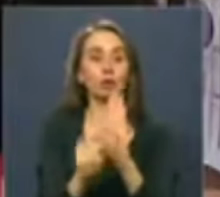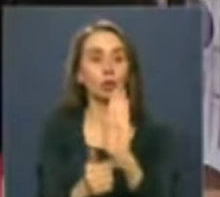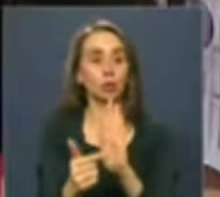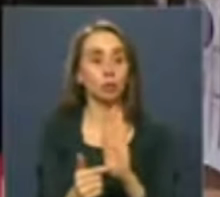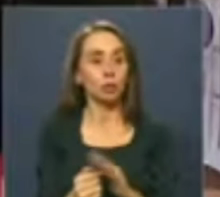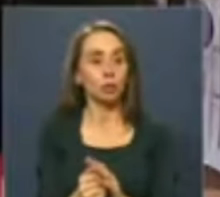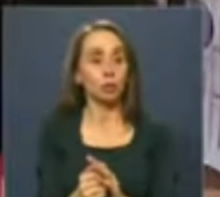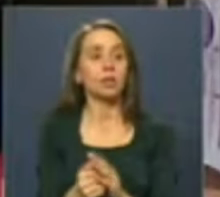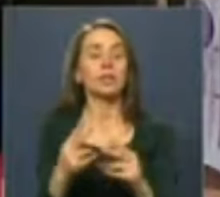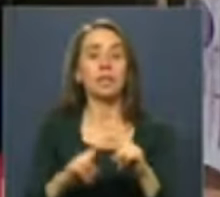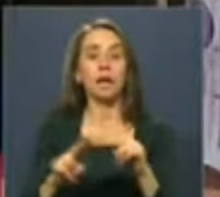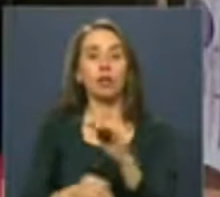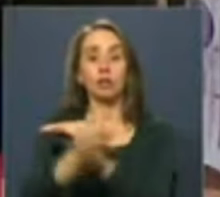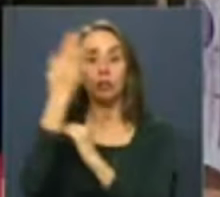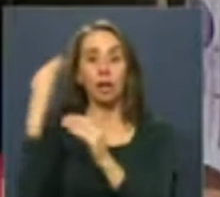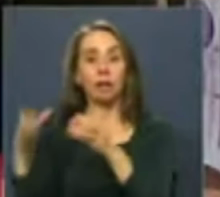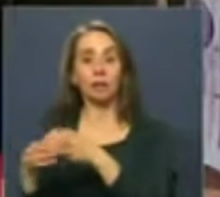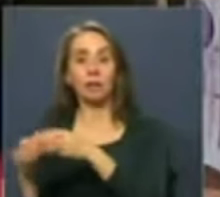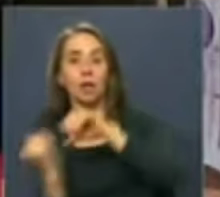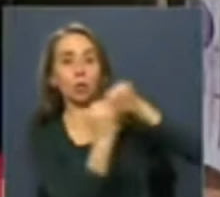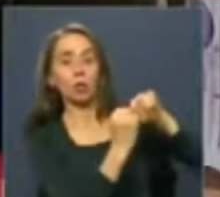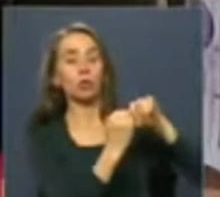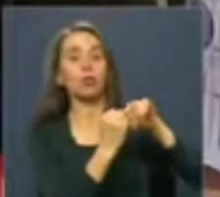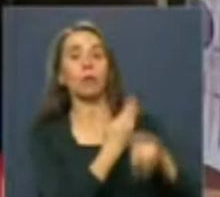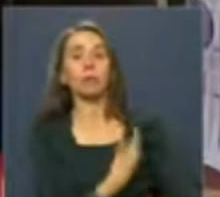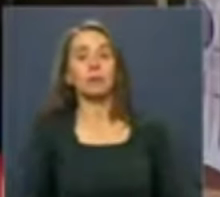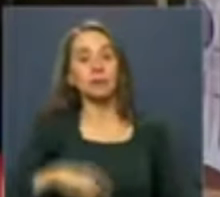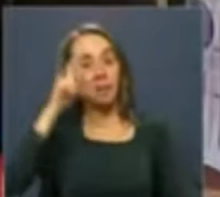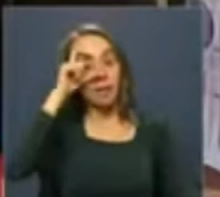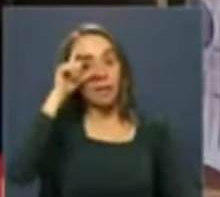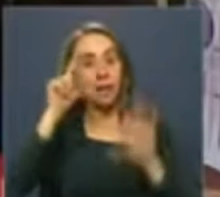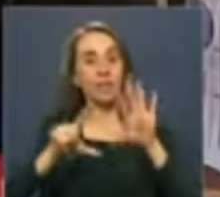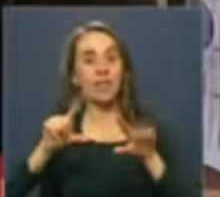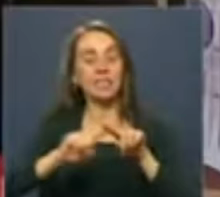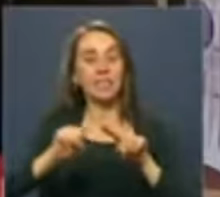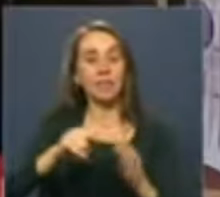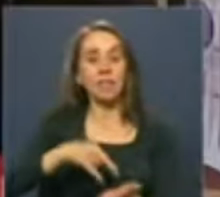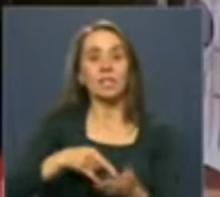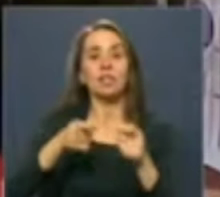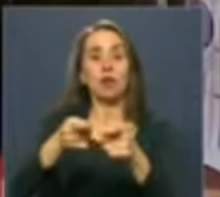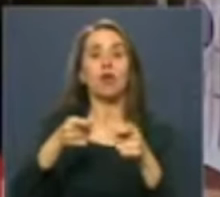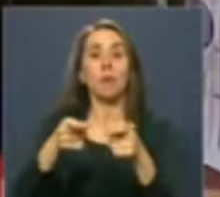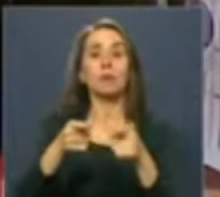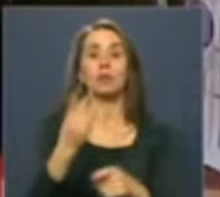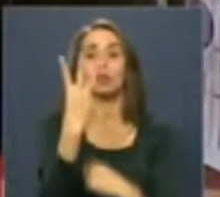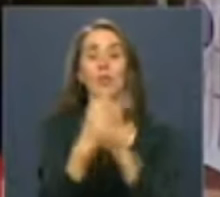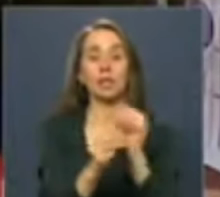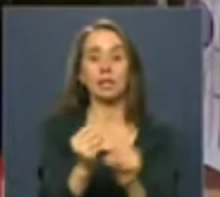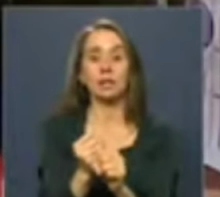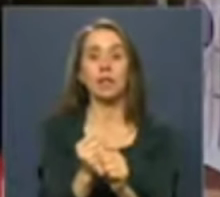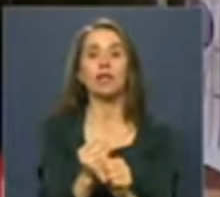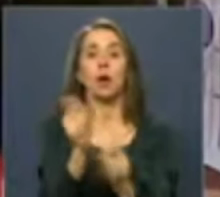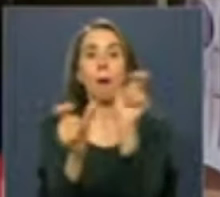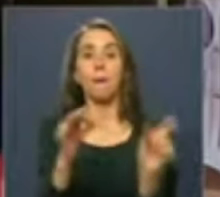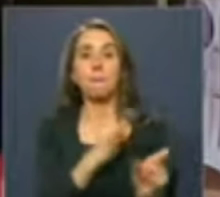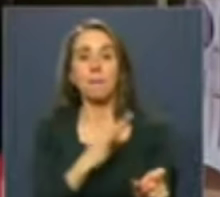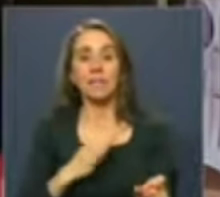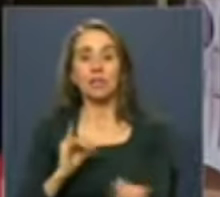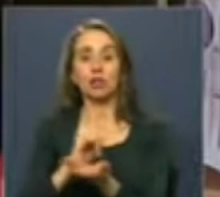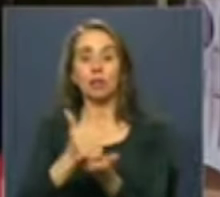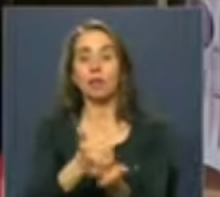y de gestión no para sancionar transgresiones a las leyes ya la constitución lo hizo la oposición a salvador allende